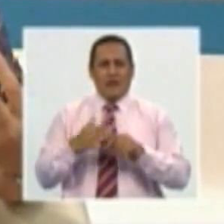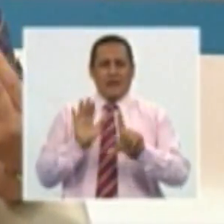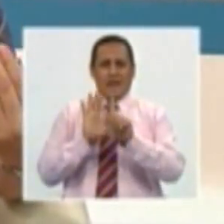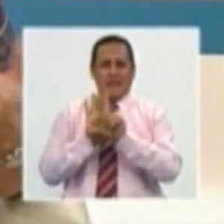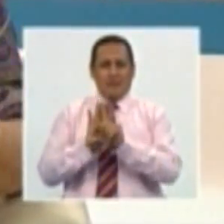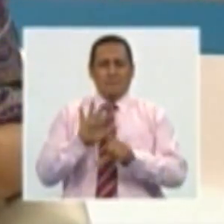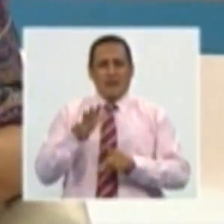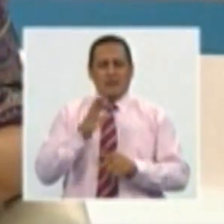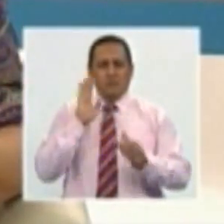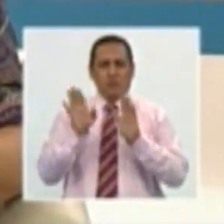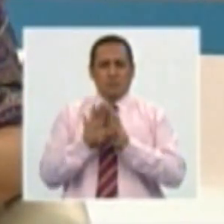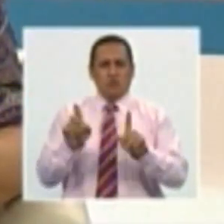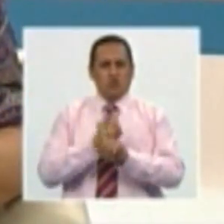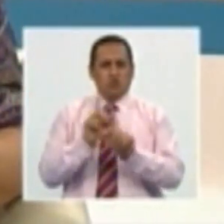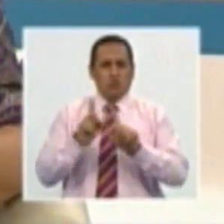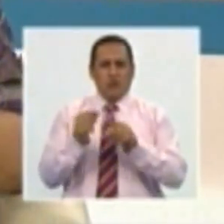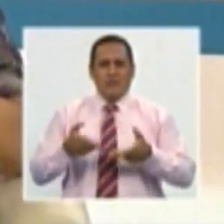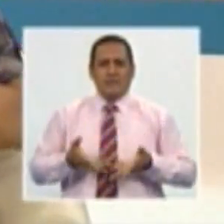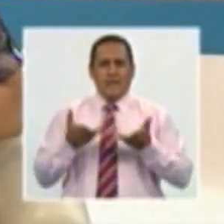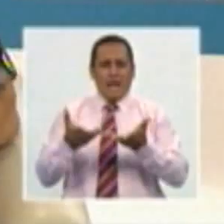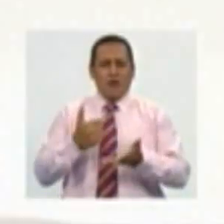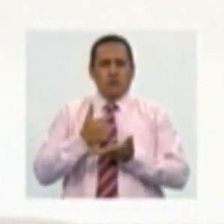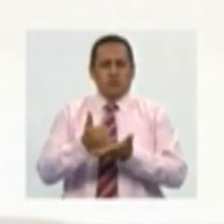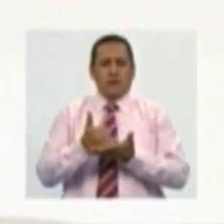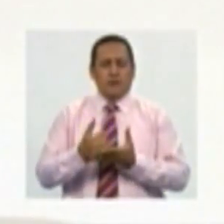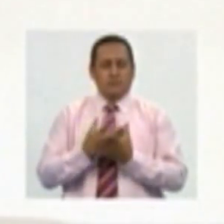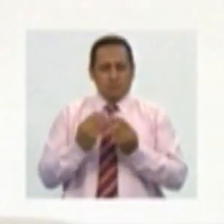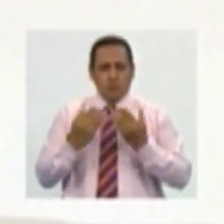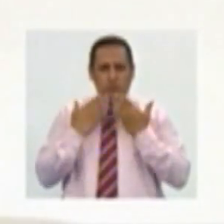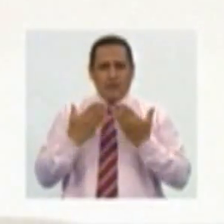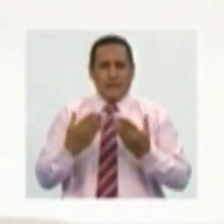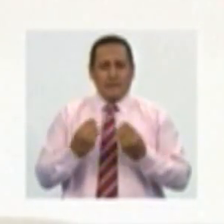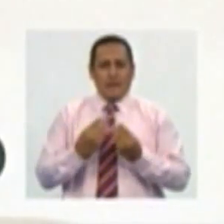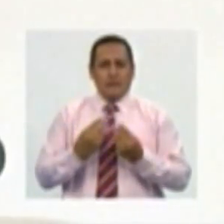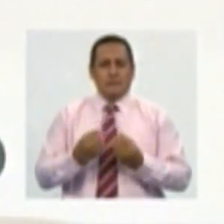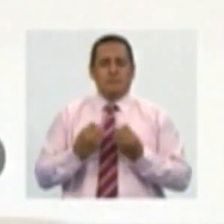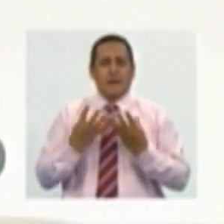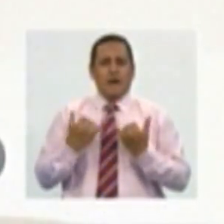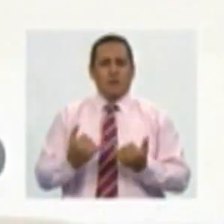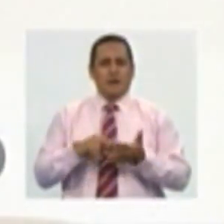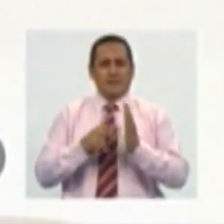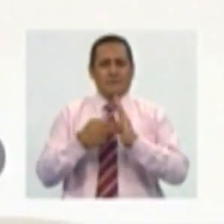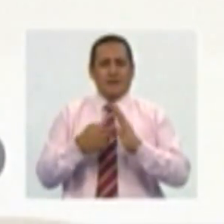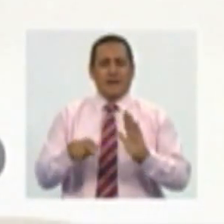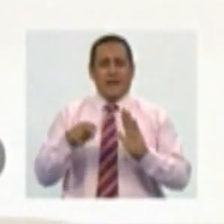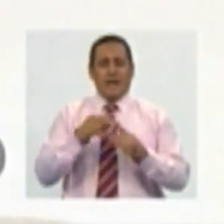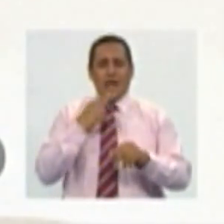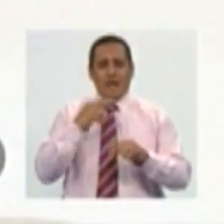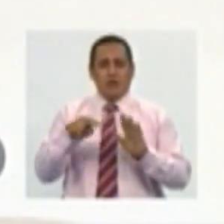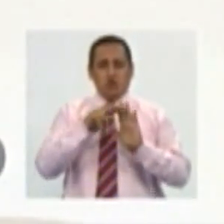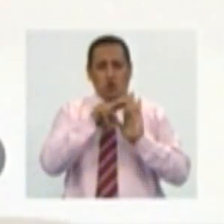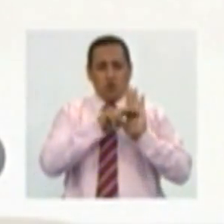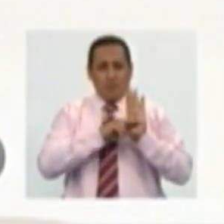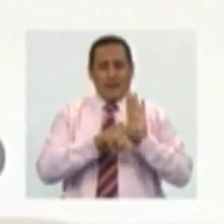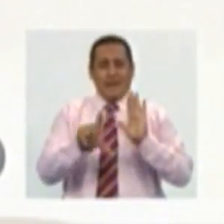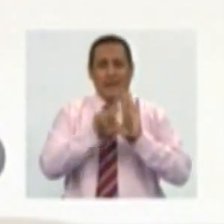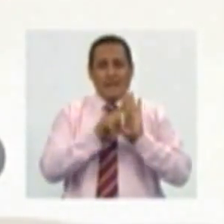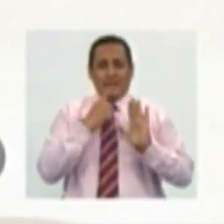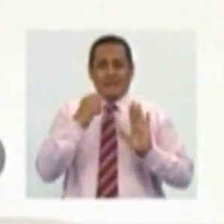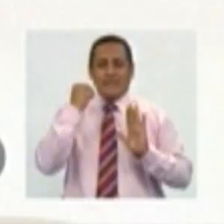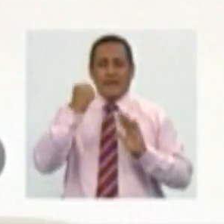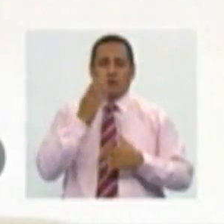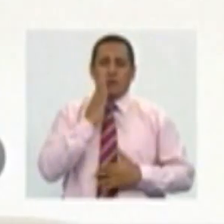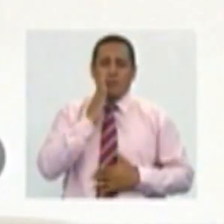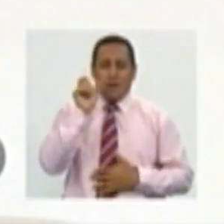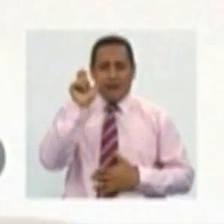una ley, al parecer no les alcanza a todas? Ok, muchas gracias, Rocío. Lo que sucede es que la norma pre y postnatal, este derecho que tiene